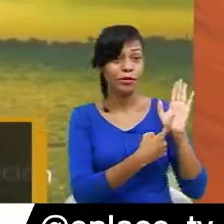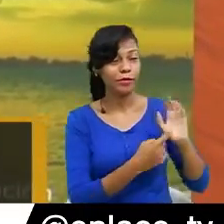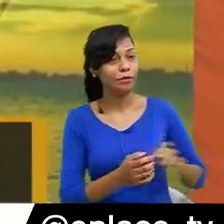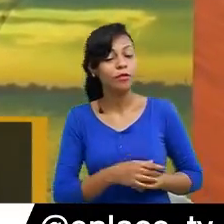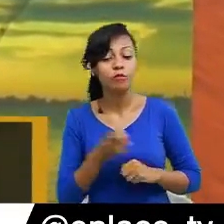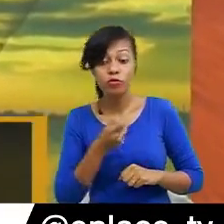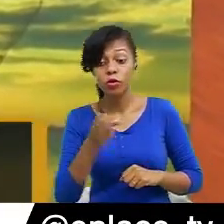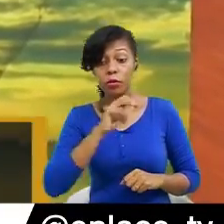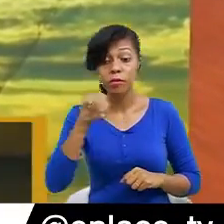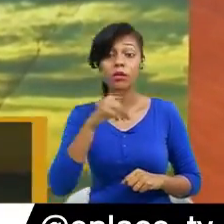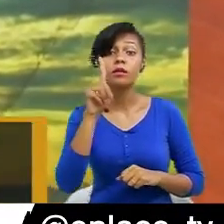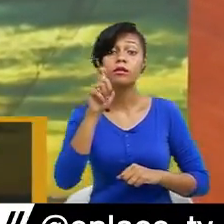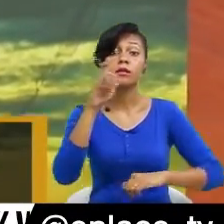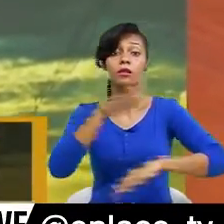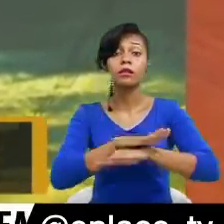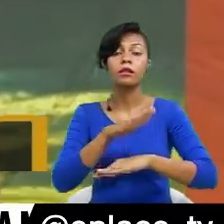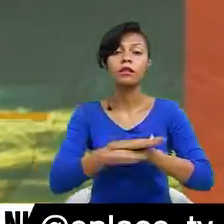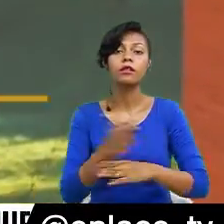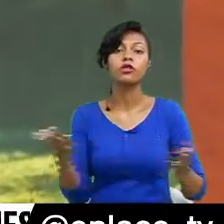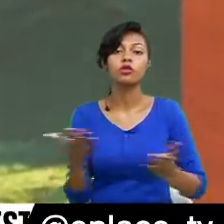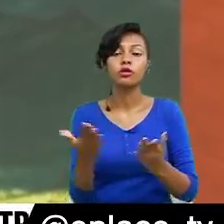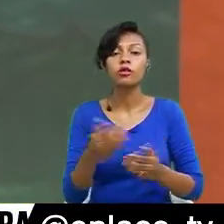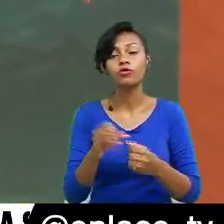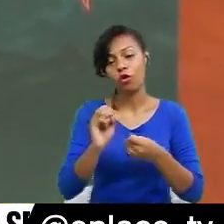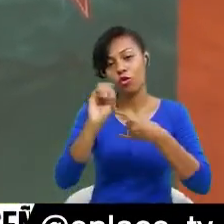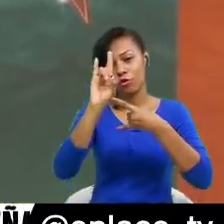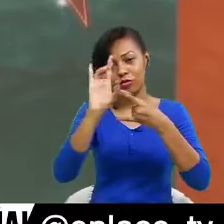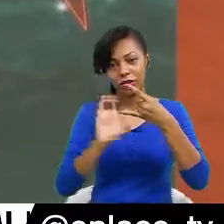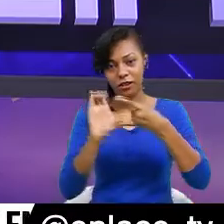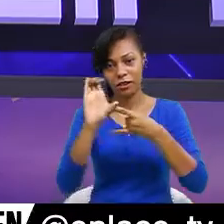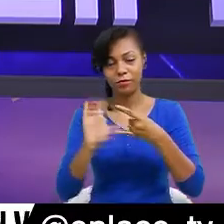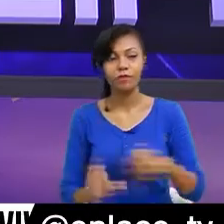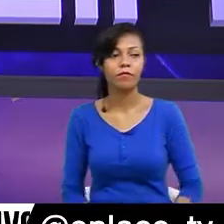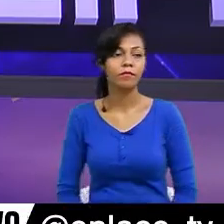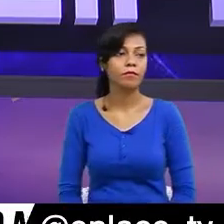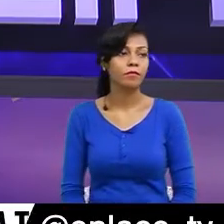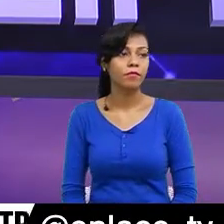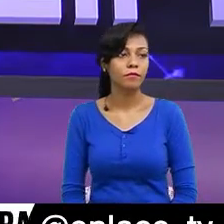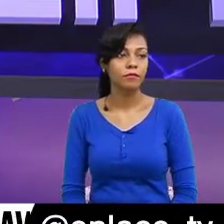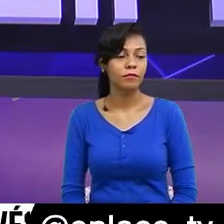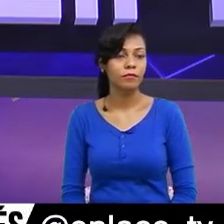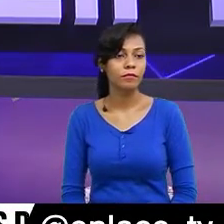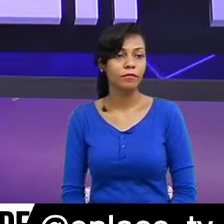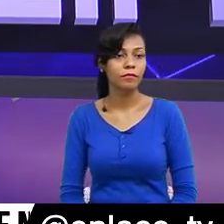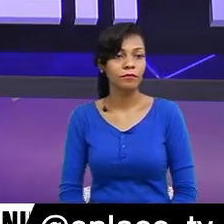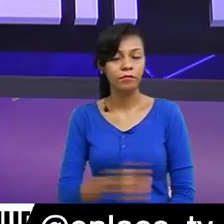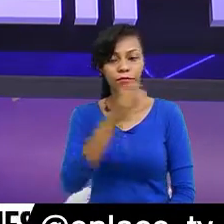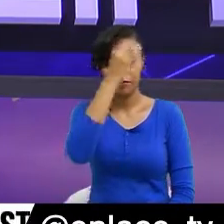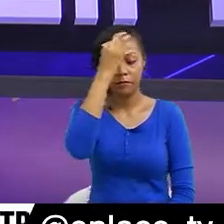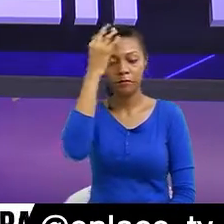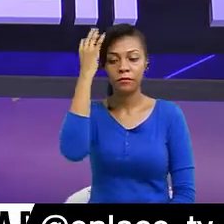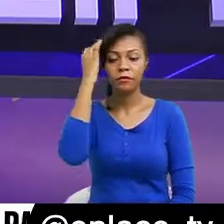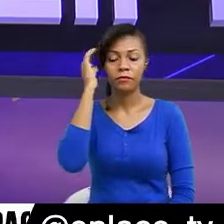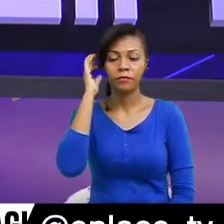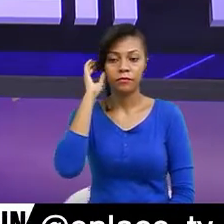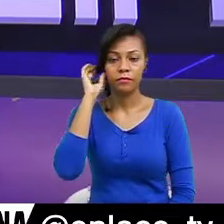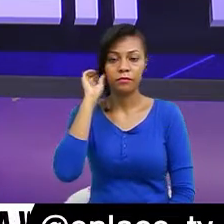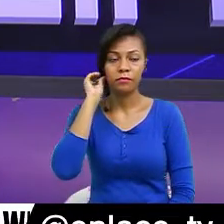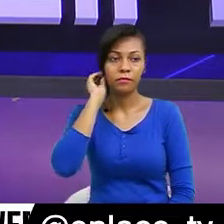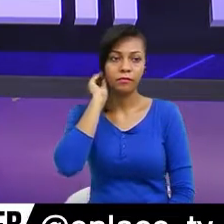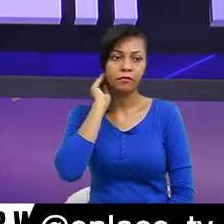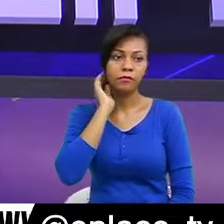miércoles a partir de las 6 de la tarde en el auditorio de la Universidad Cooperativa de Colombia. y un hombre fue capturado por la misma comunidad en un